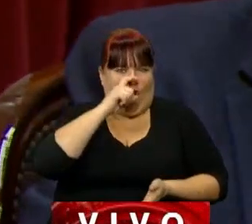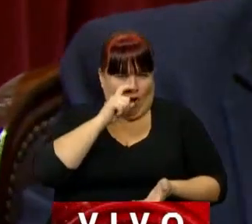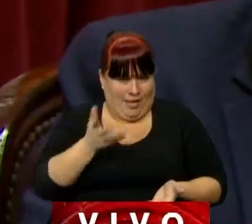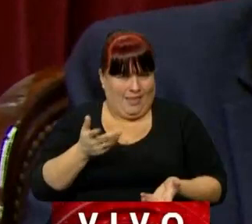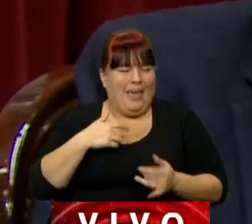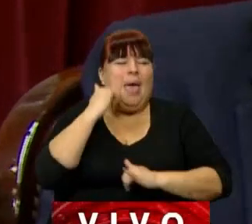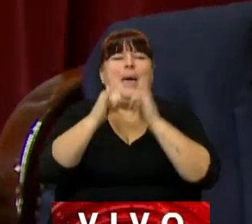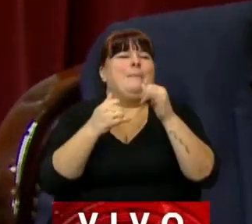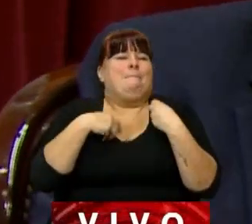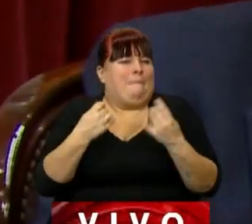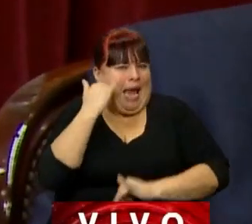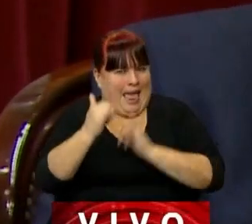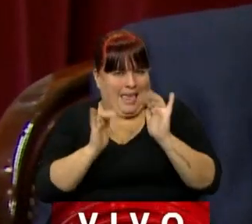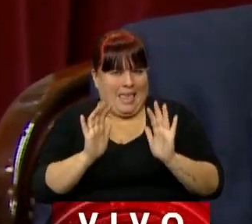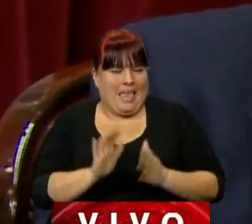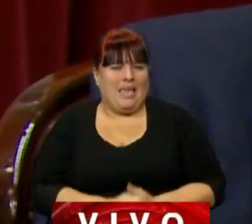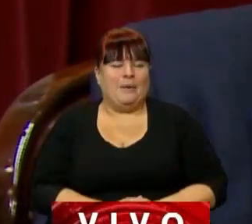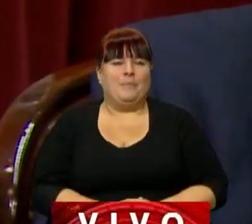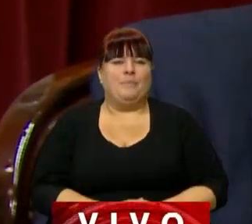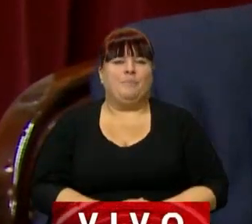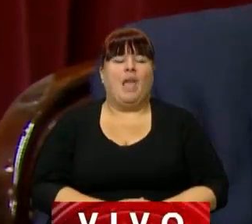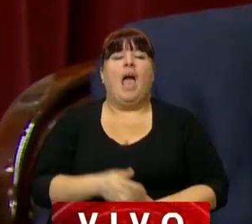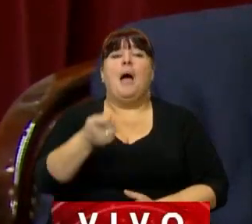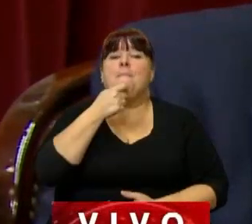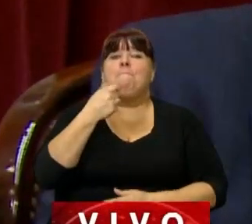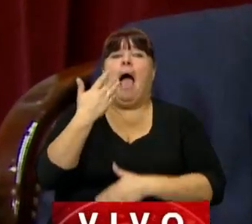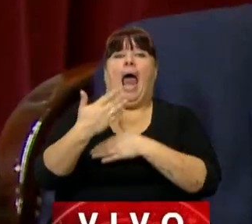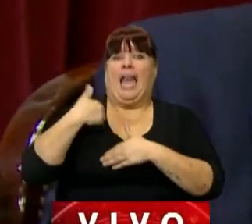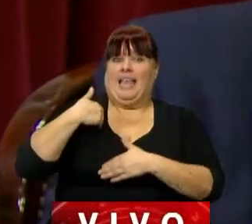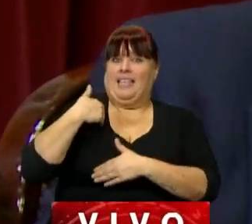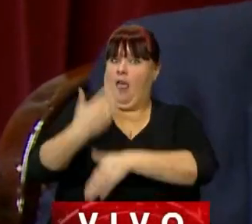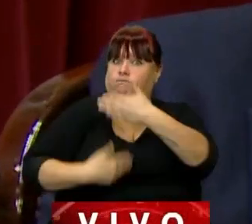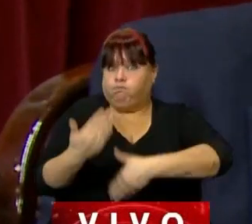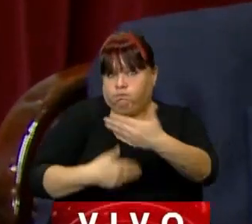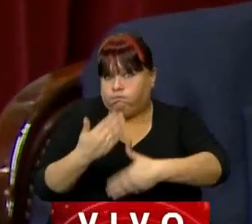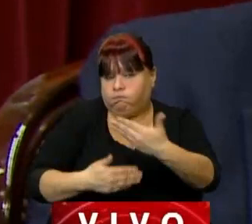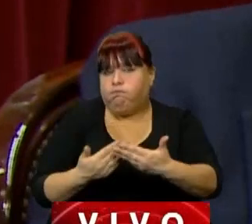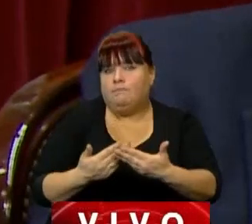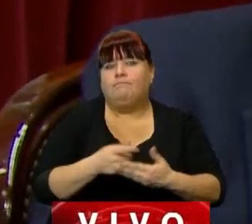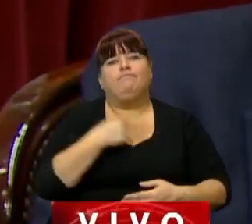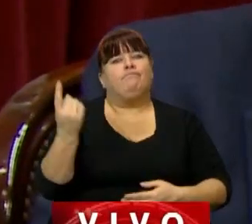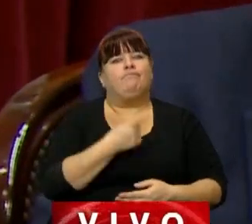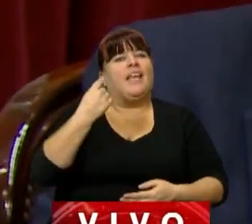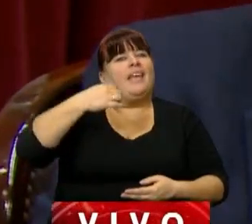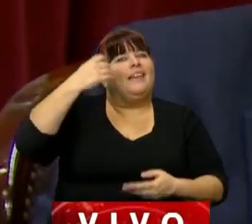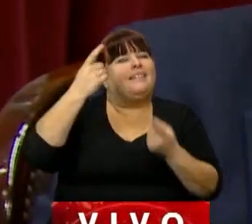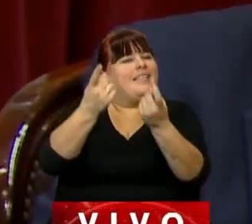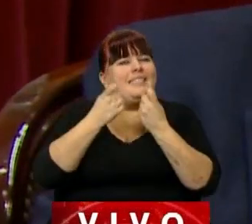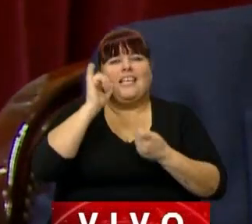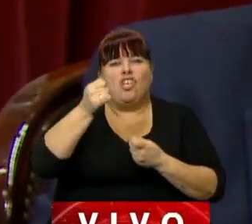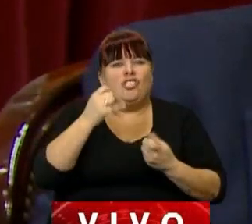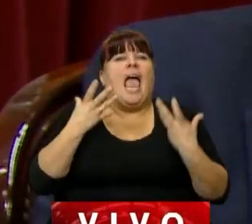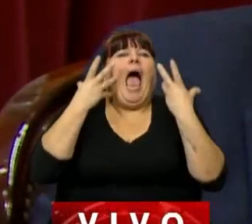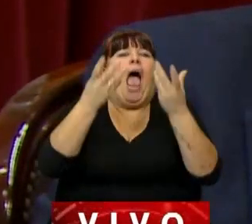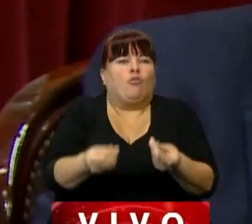quiero decir con todo esto, señor presidente? Que para salir adelante en la Argentina, nosotros necesitamos